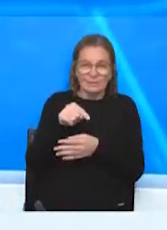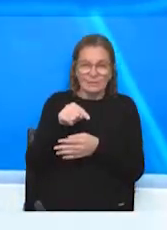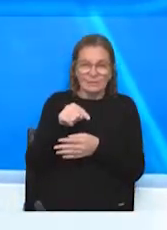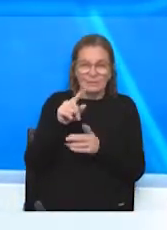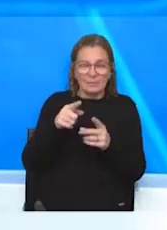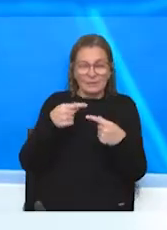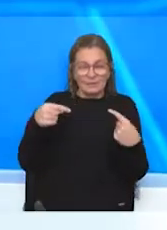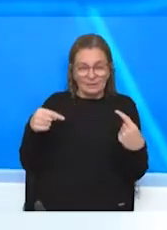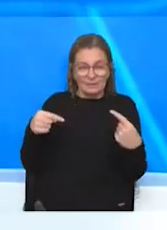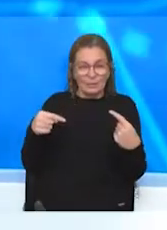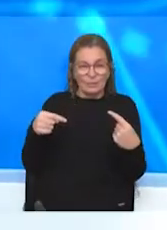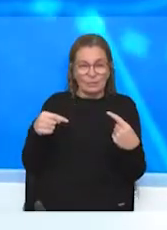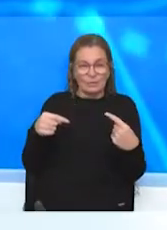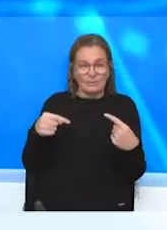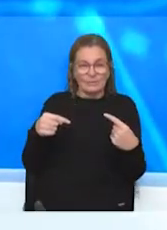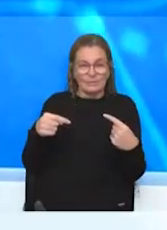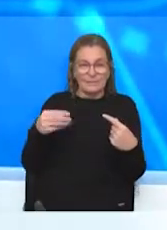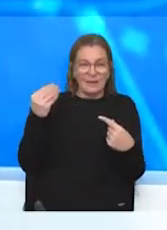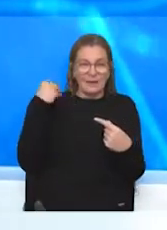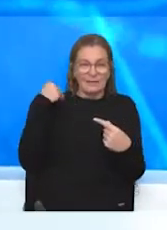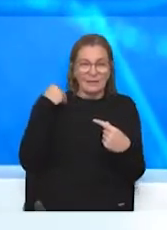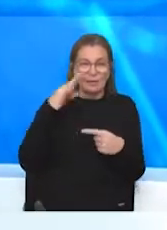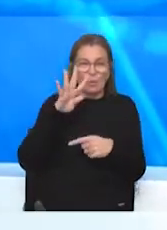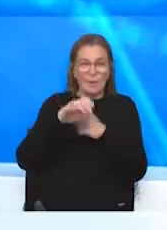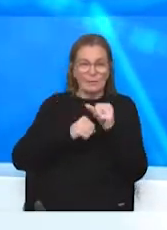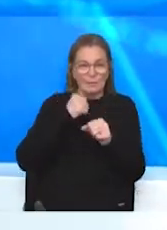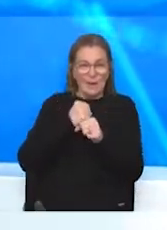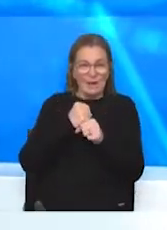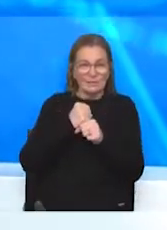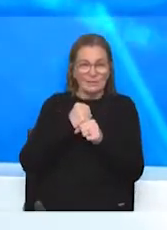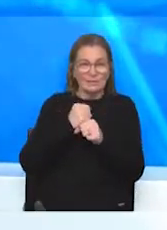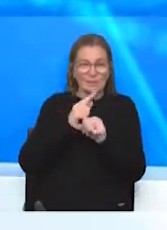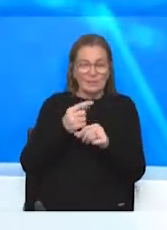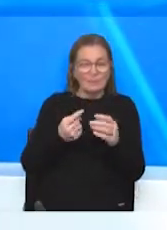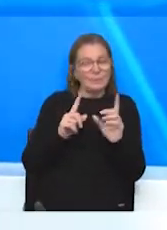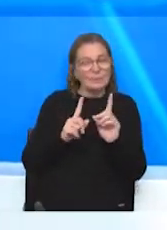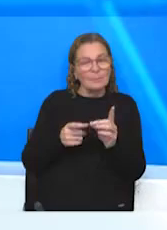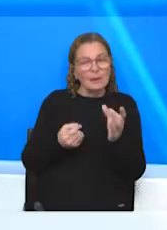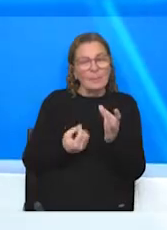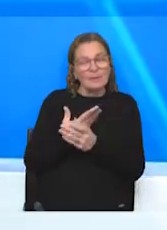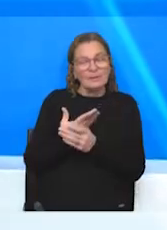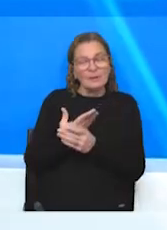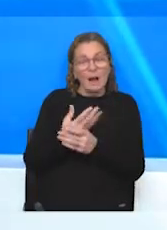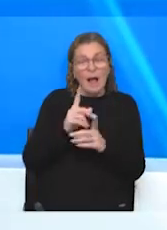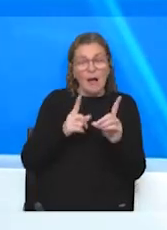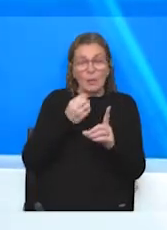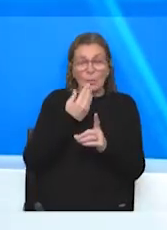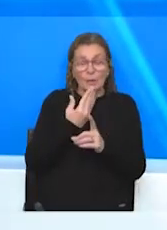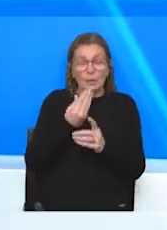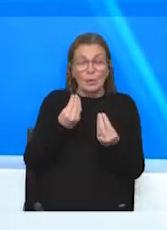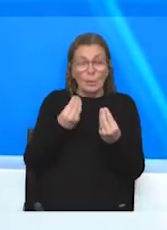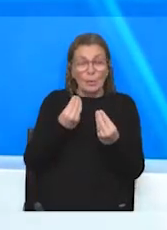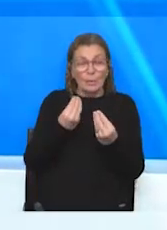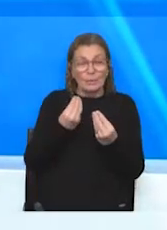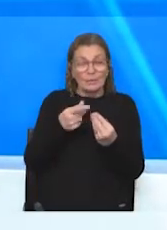pasado cosas no el cansancio de 4 años de trabajo Se ha notado pero también han parecido la la parte buena que es como